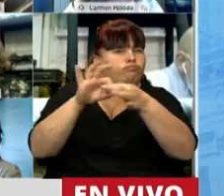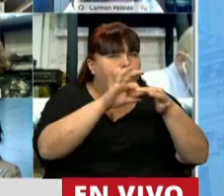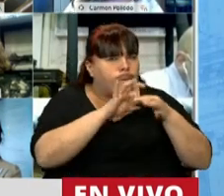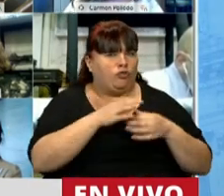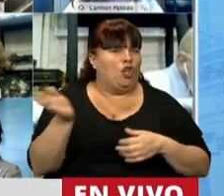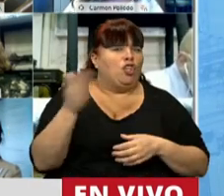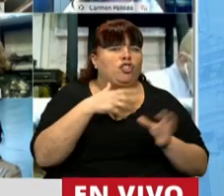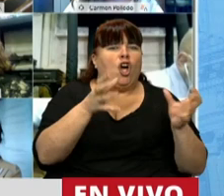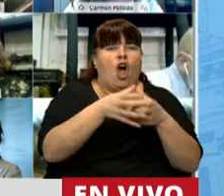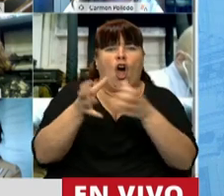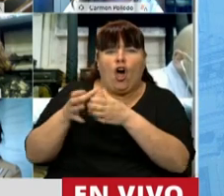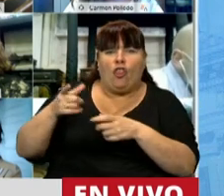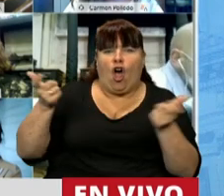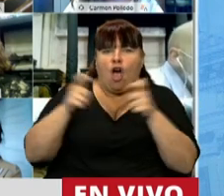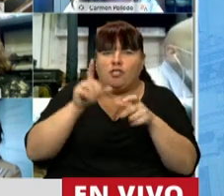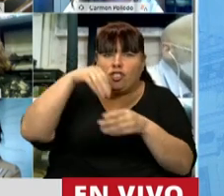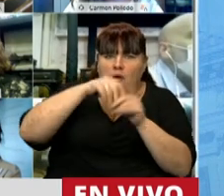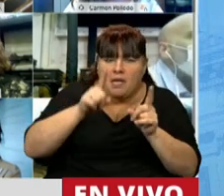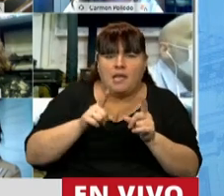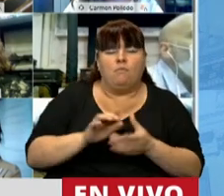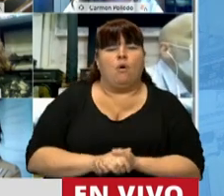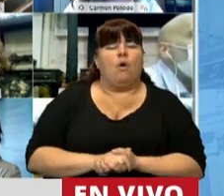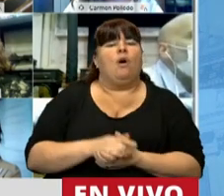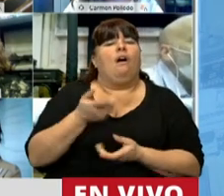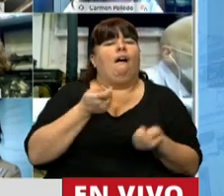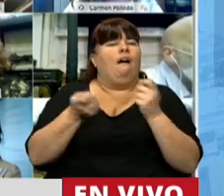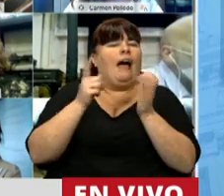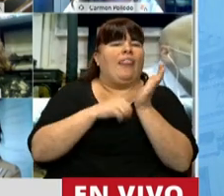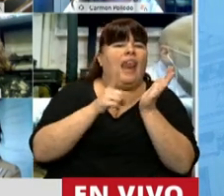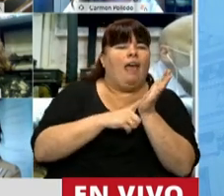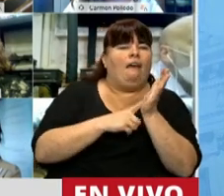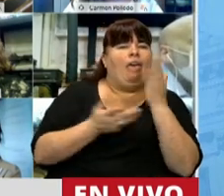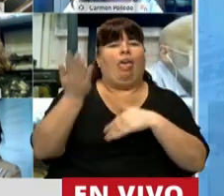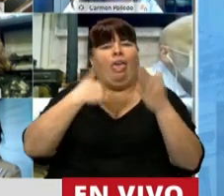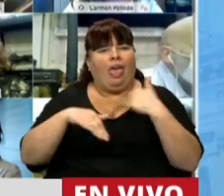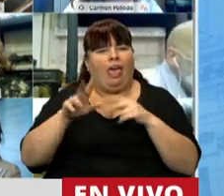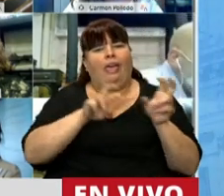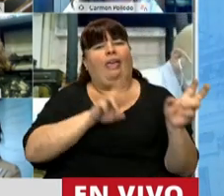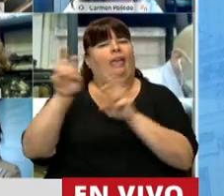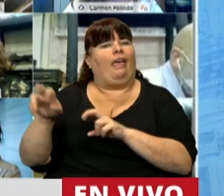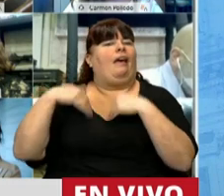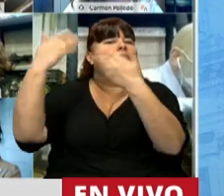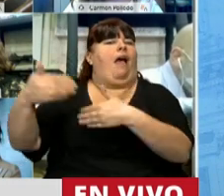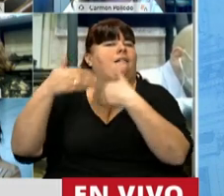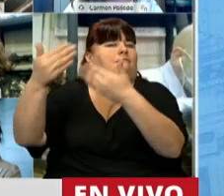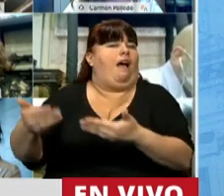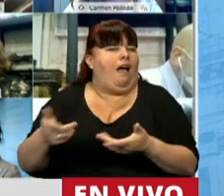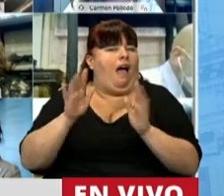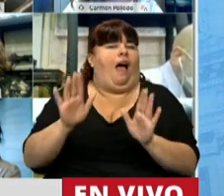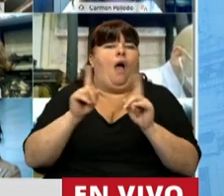entre todos los sectores que integran esa comisión. Y bajo un artilugio reglamentario pasamos el tema para otra vez. Y